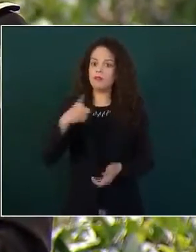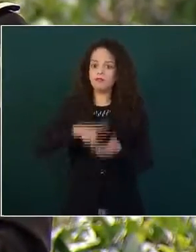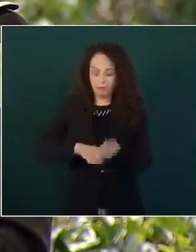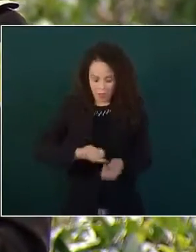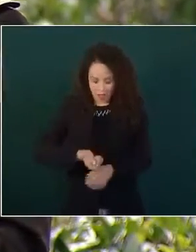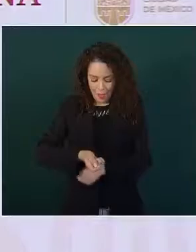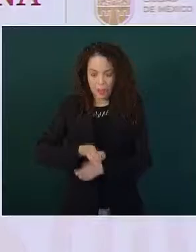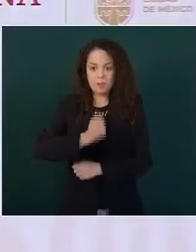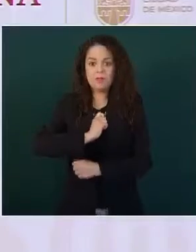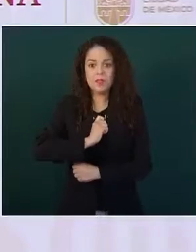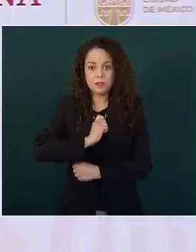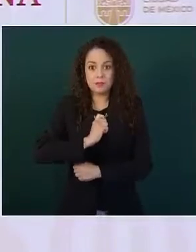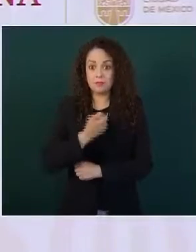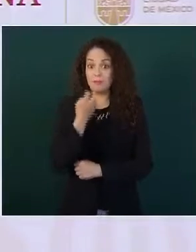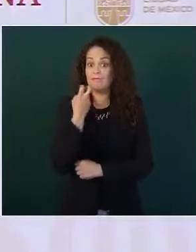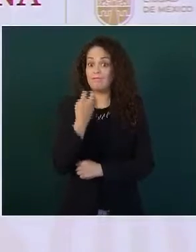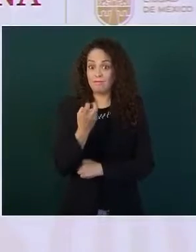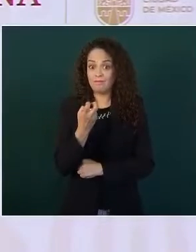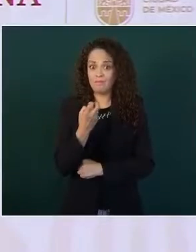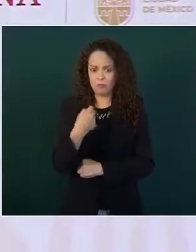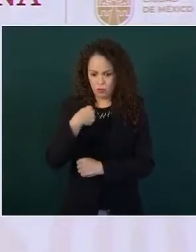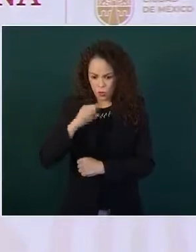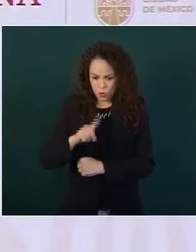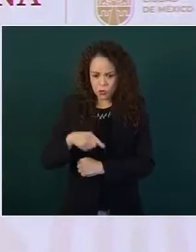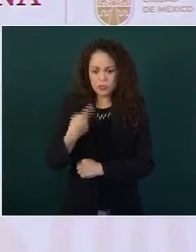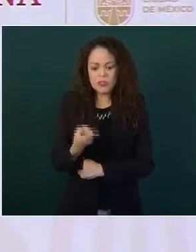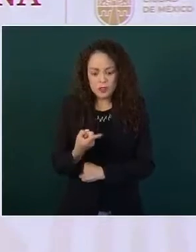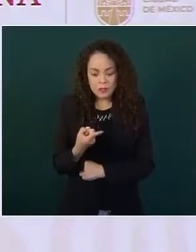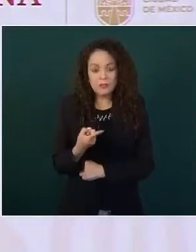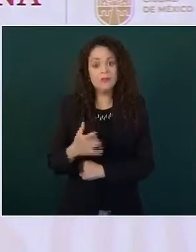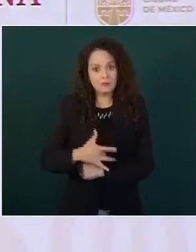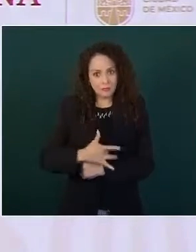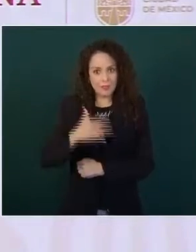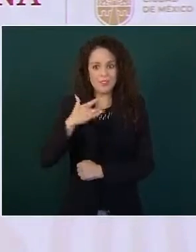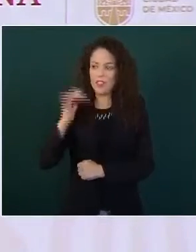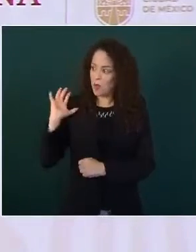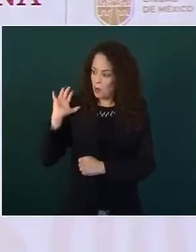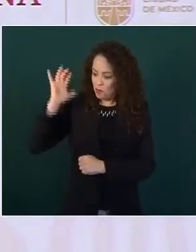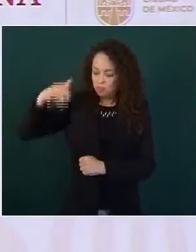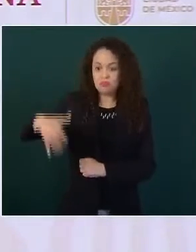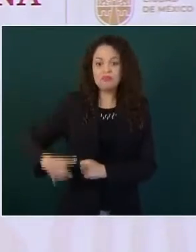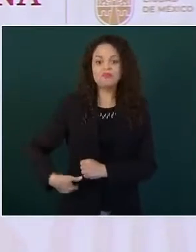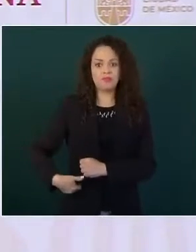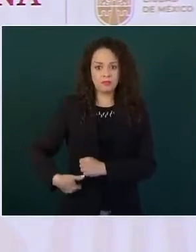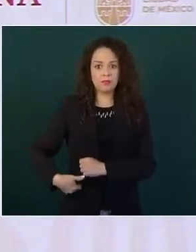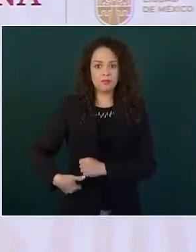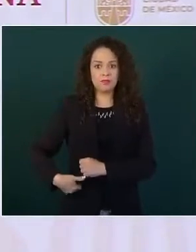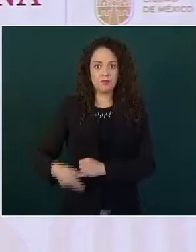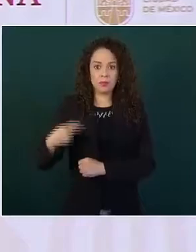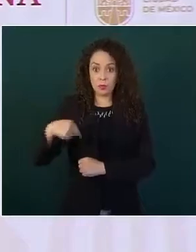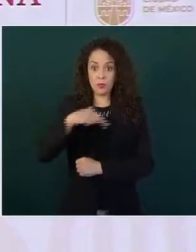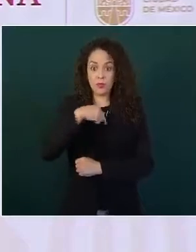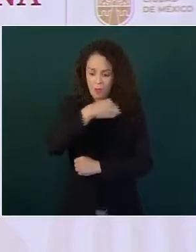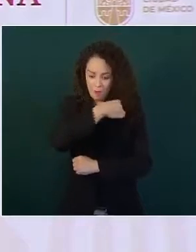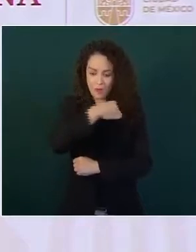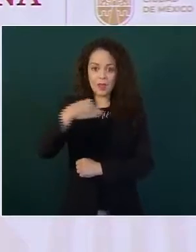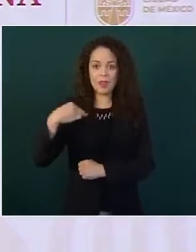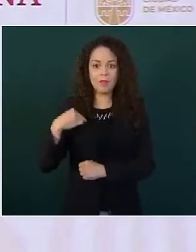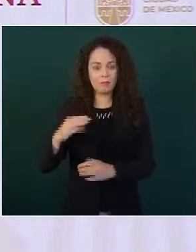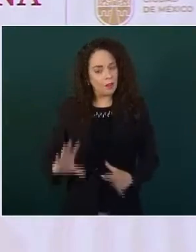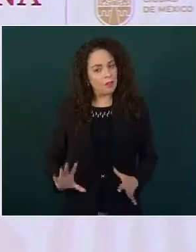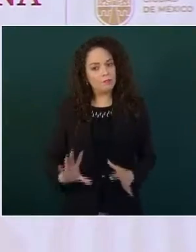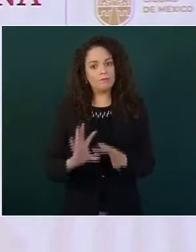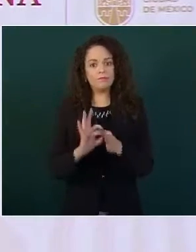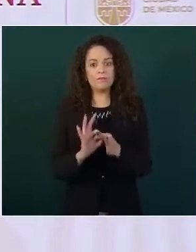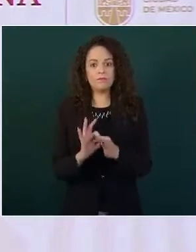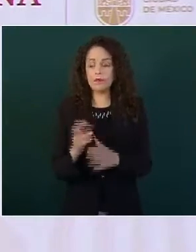identidad, sentido de pertenencia y orgullo a quienes lo integramos, porque es